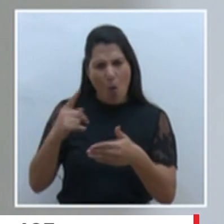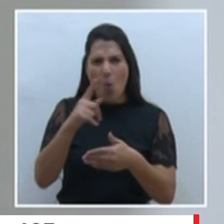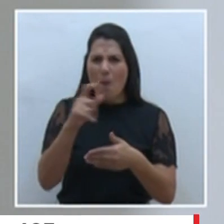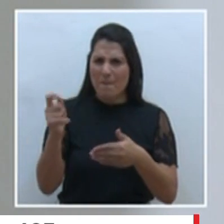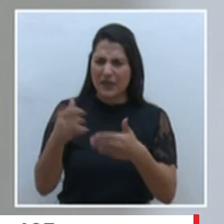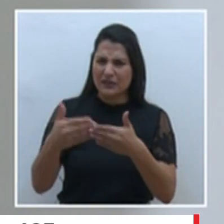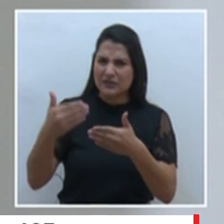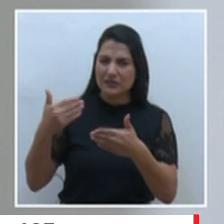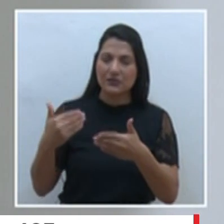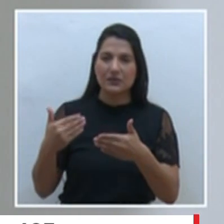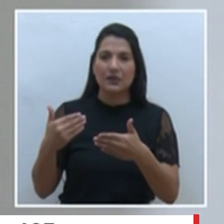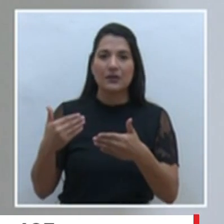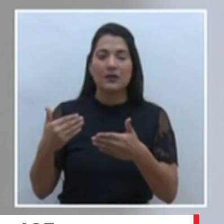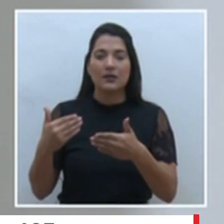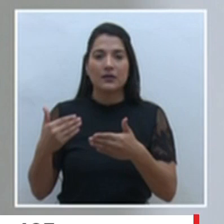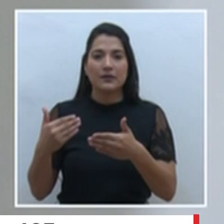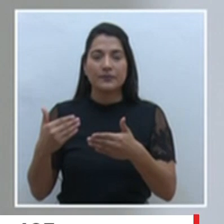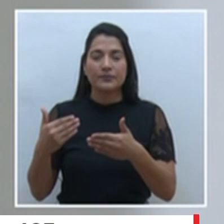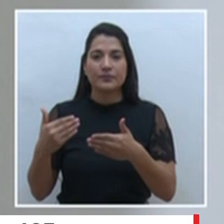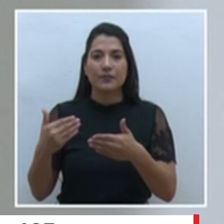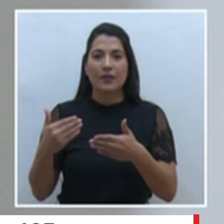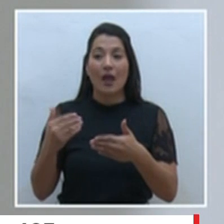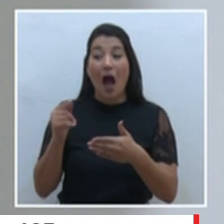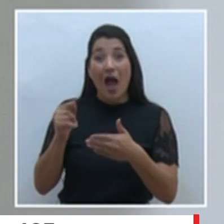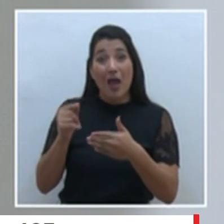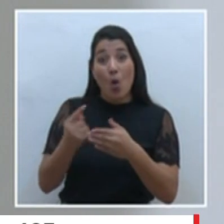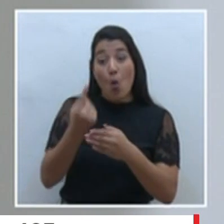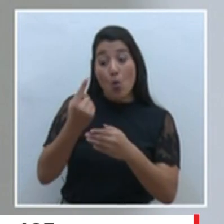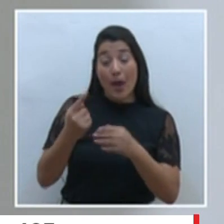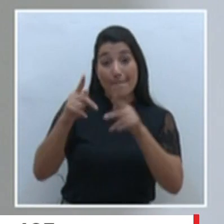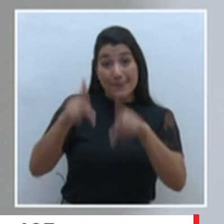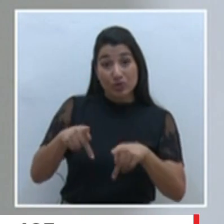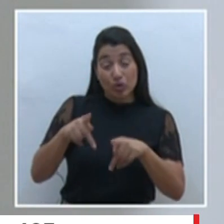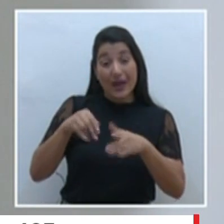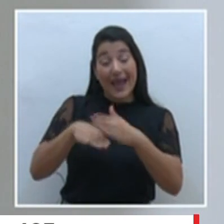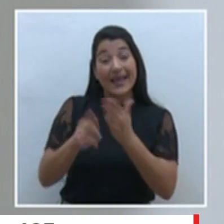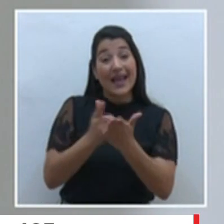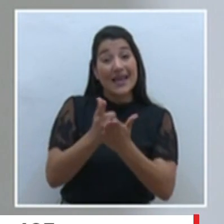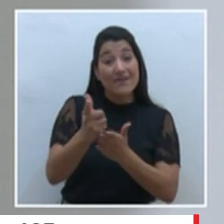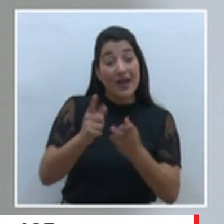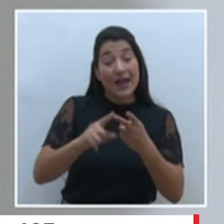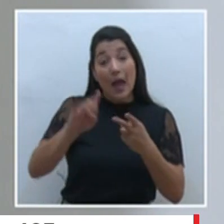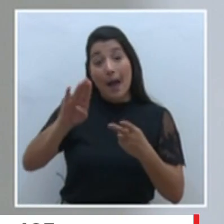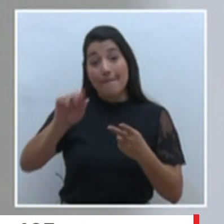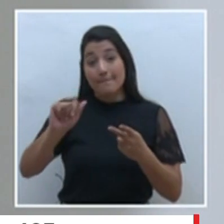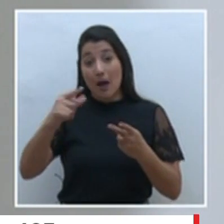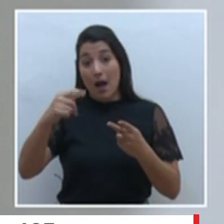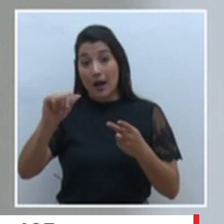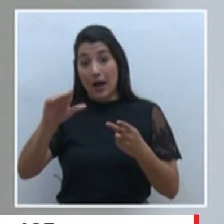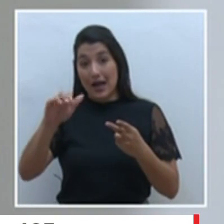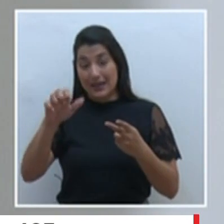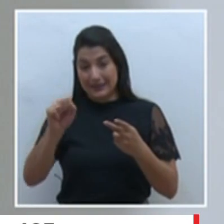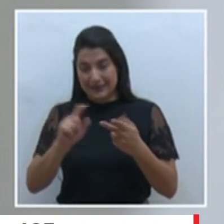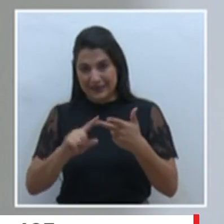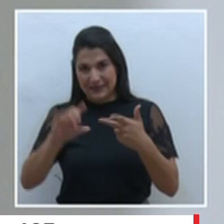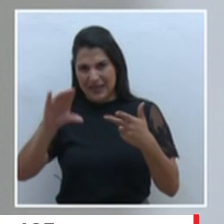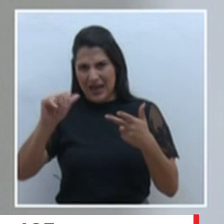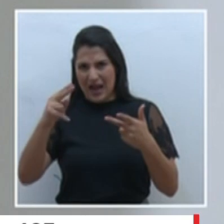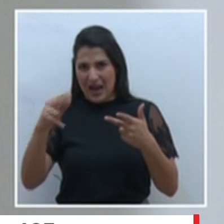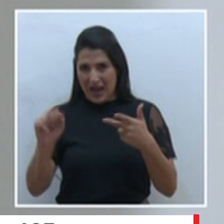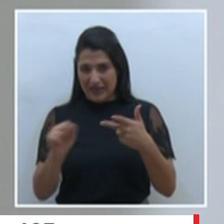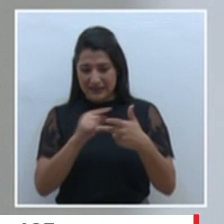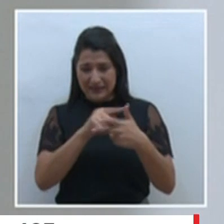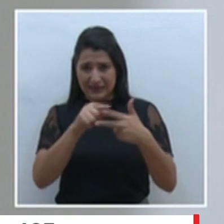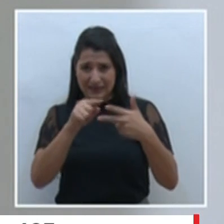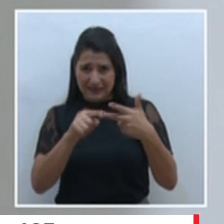un poco, que originó un brote en Liberia, en Bagaces y en Cañas, ya prácticamente no hay casos, pero todavía se